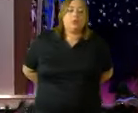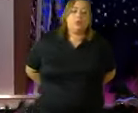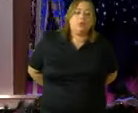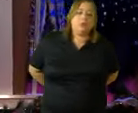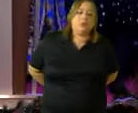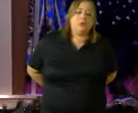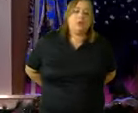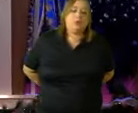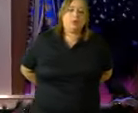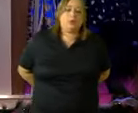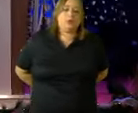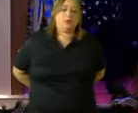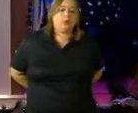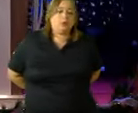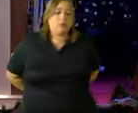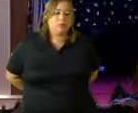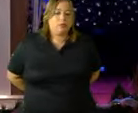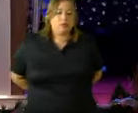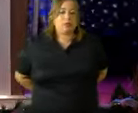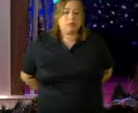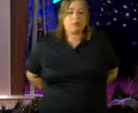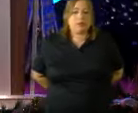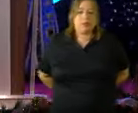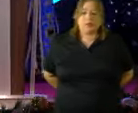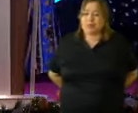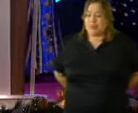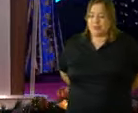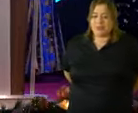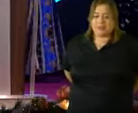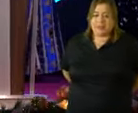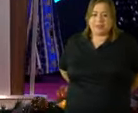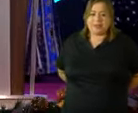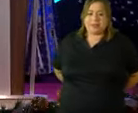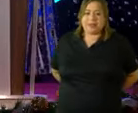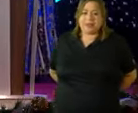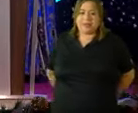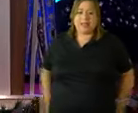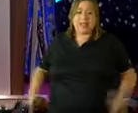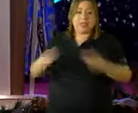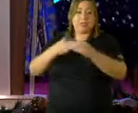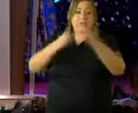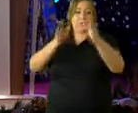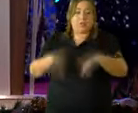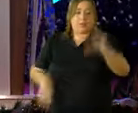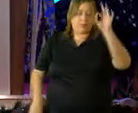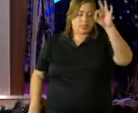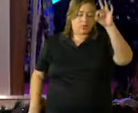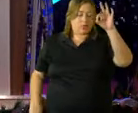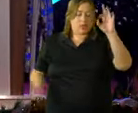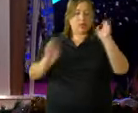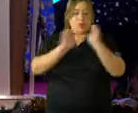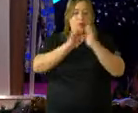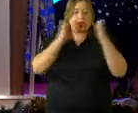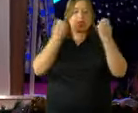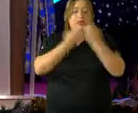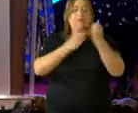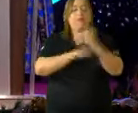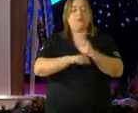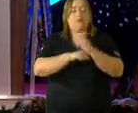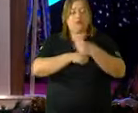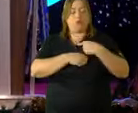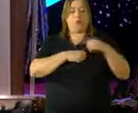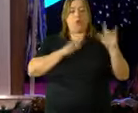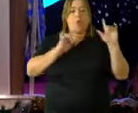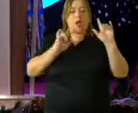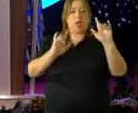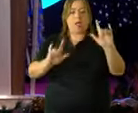Y quererlos como nunca, porque ustedes son the best. A mis líderes, a mis intercesores, a mis pastores, a todo el equipo. Les amo.